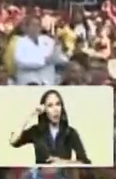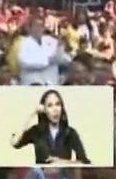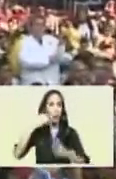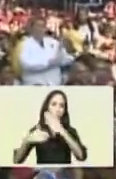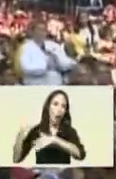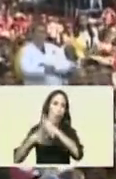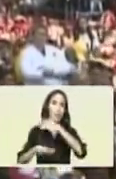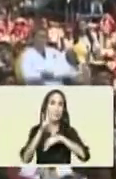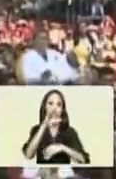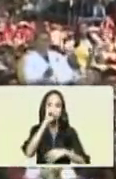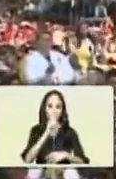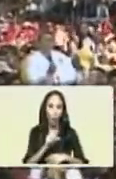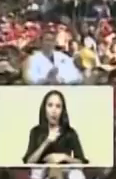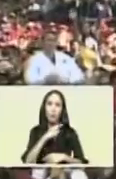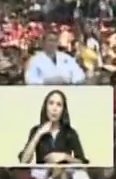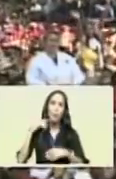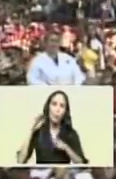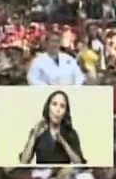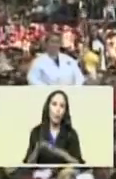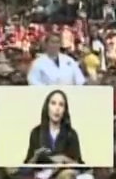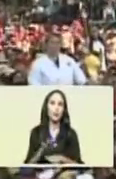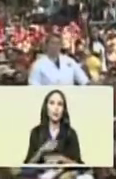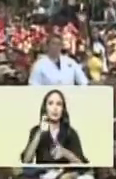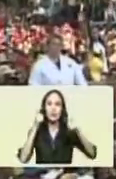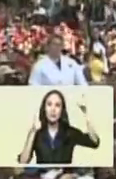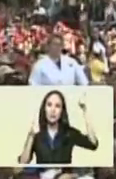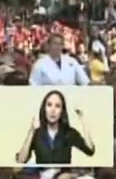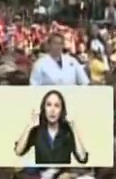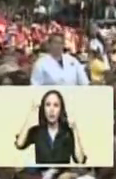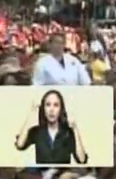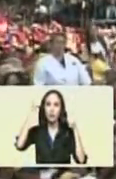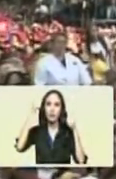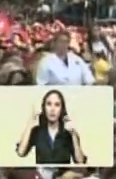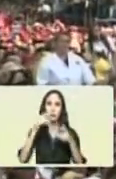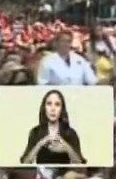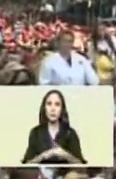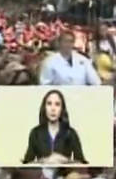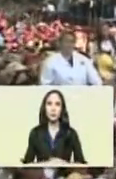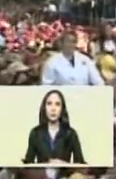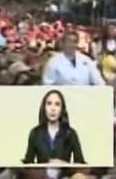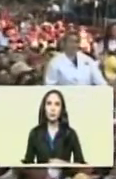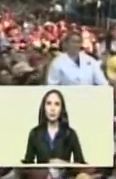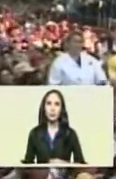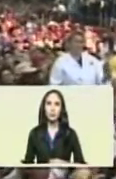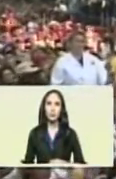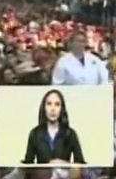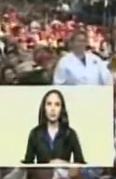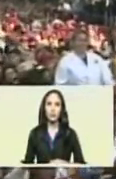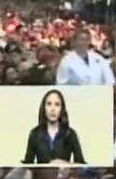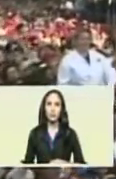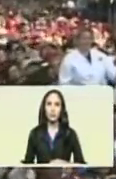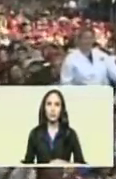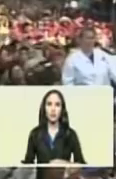partida de nuestro comandante eterno nuestro comandante a nado hugo chávez